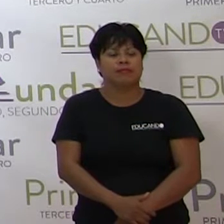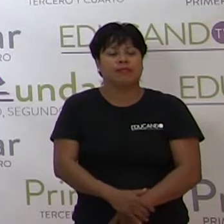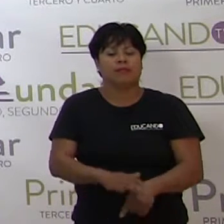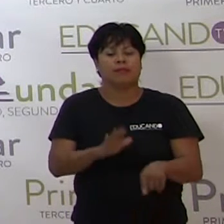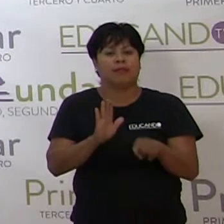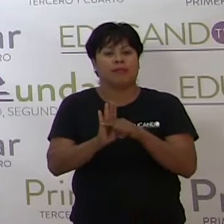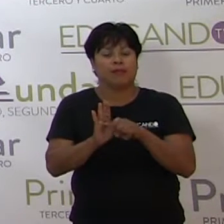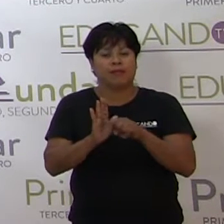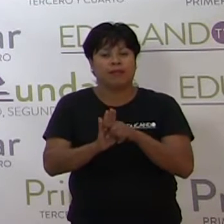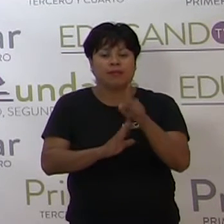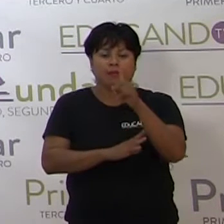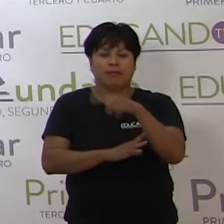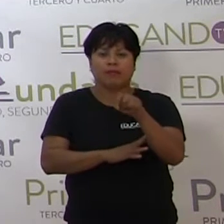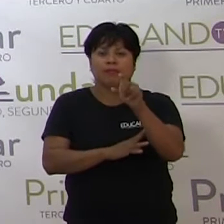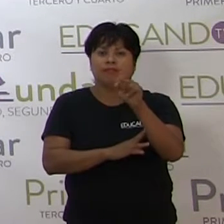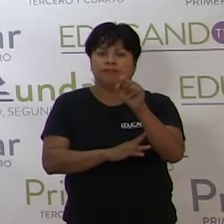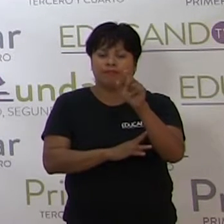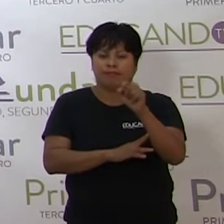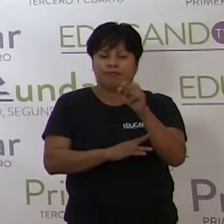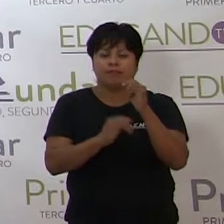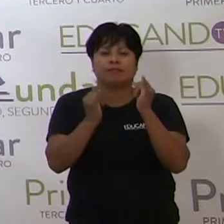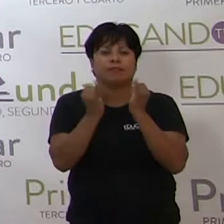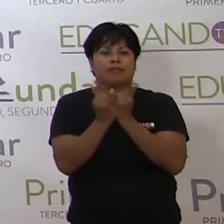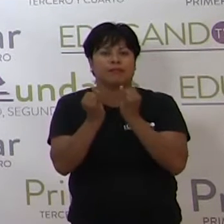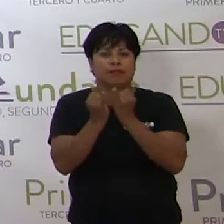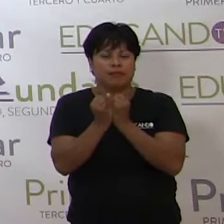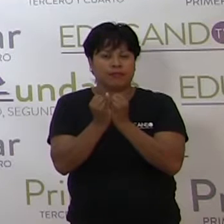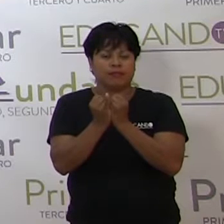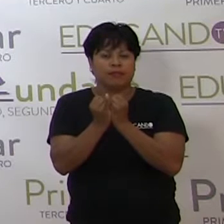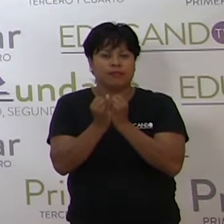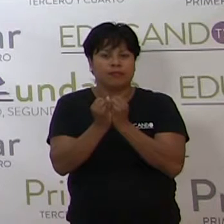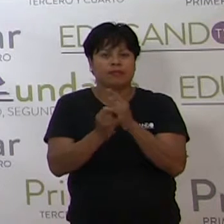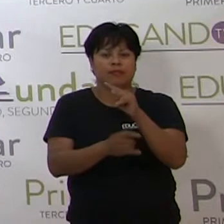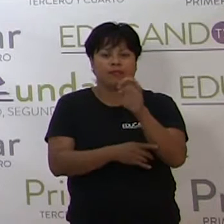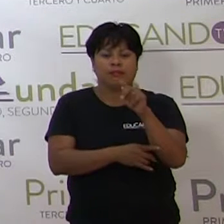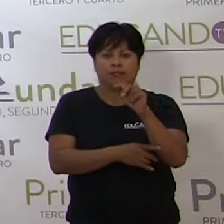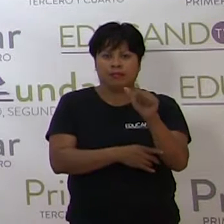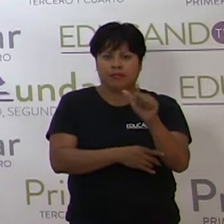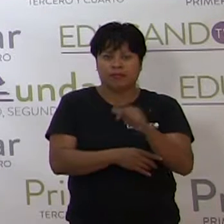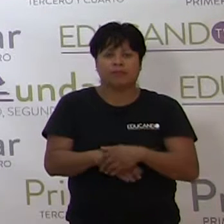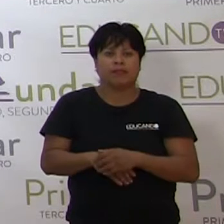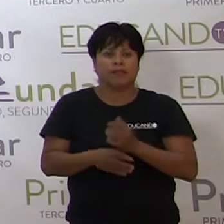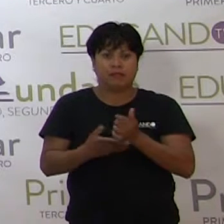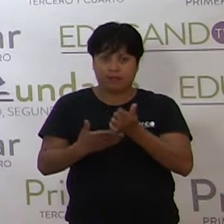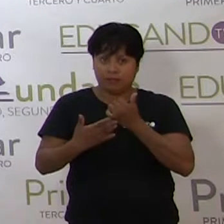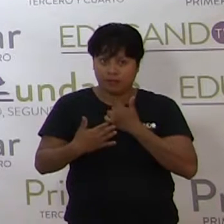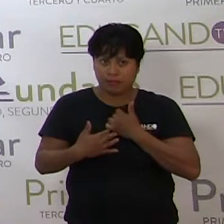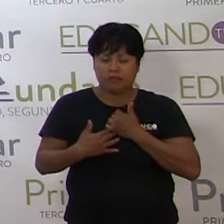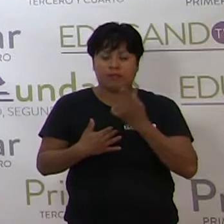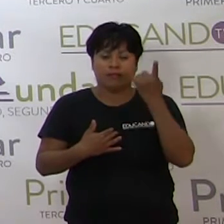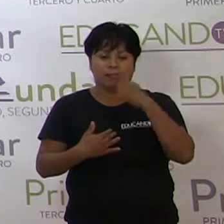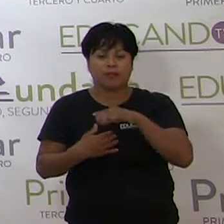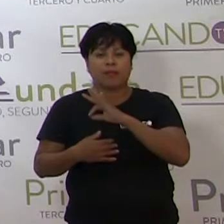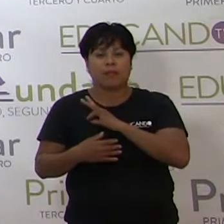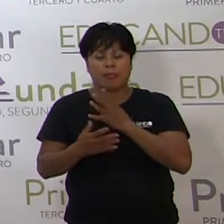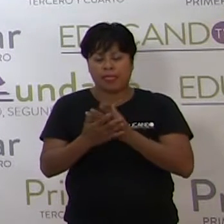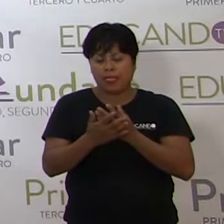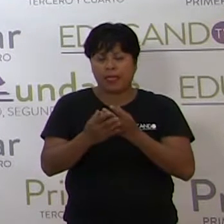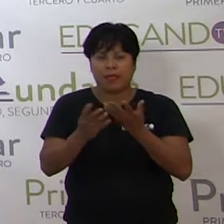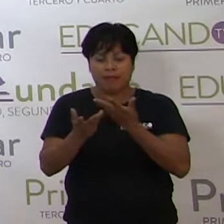Menos 120 igual a teta. Ayúdame a hacer esta